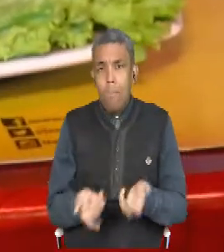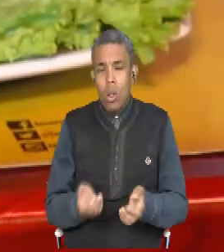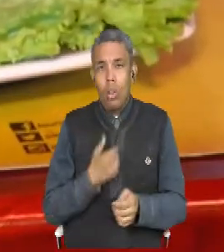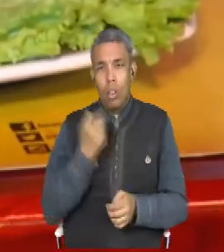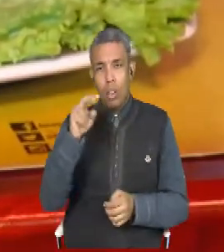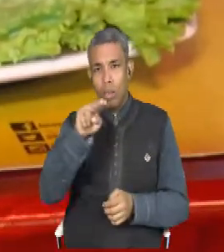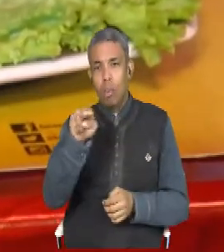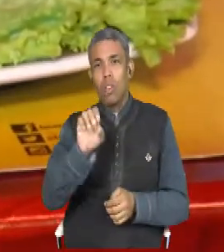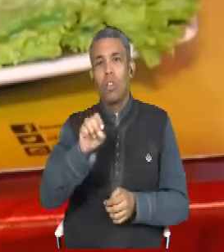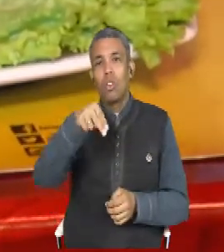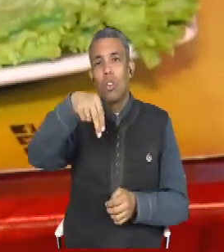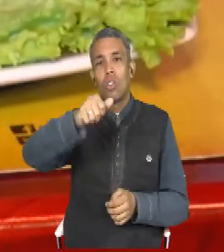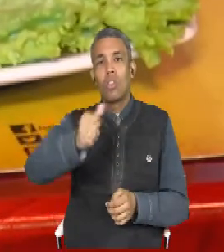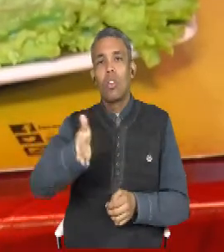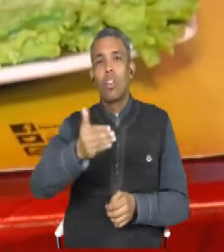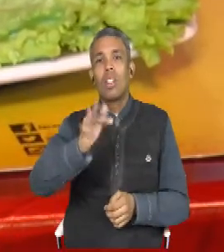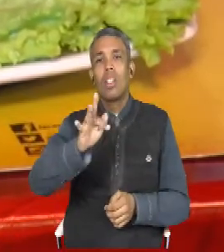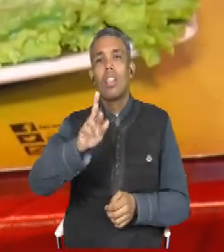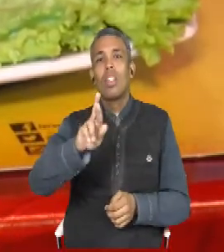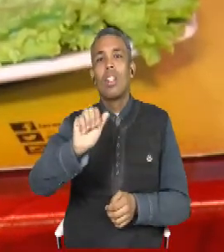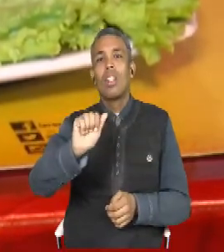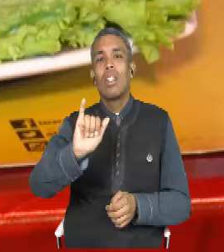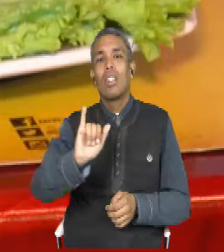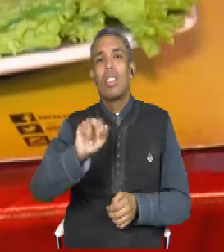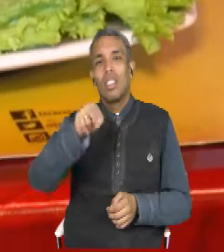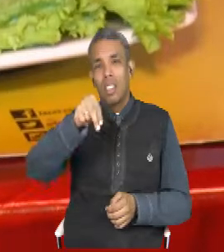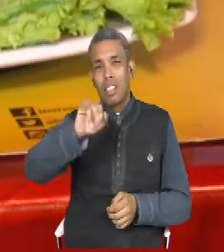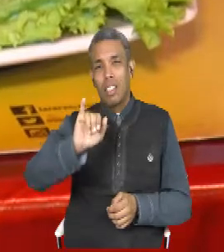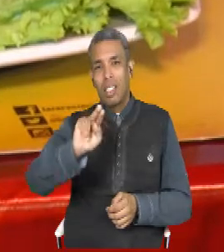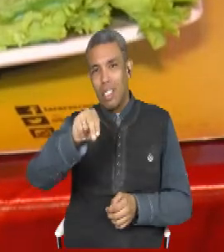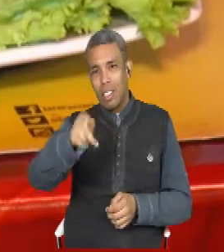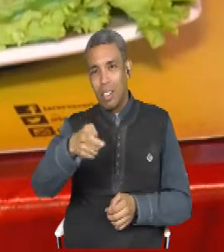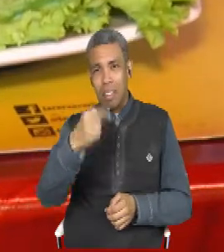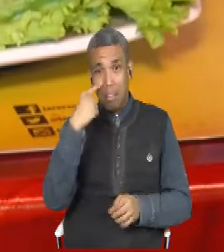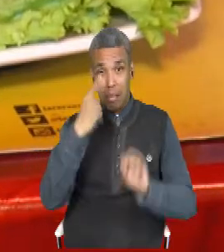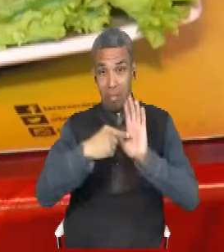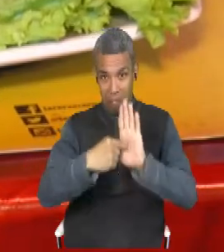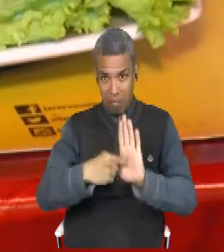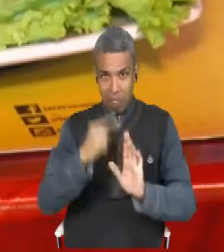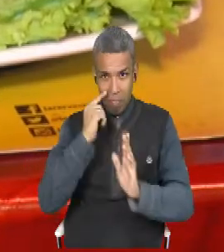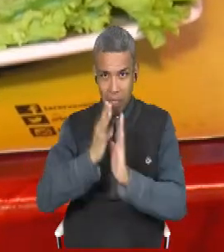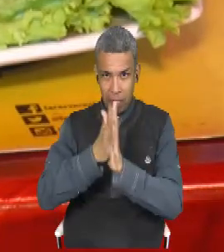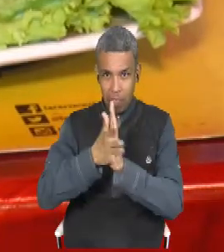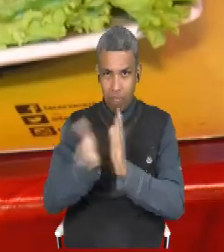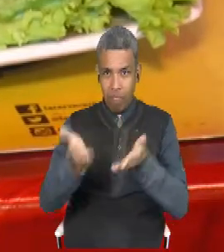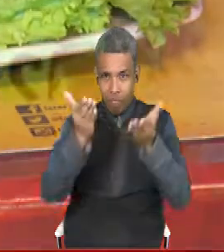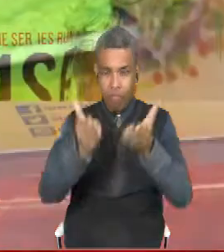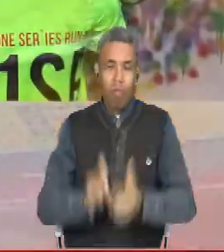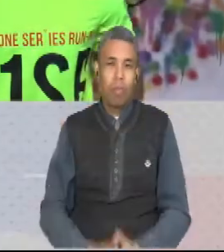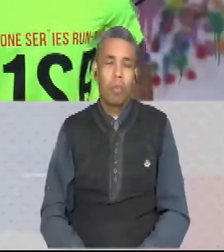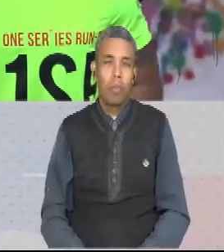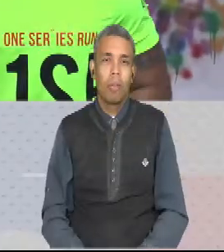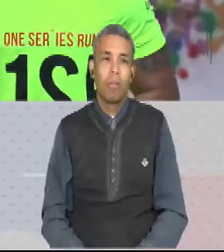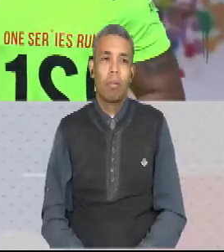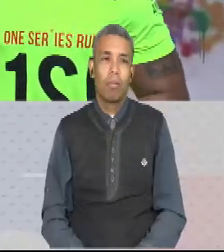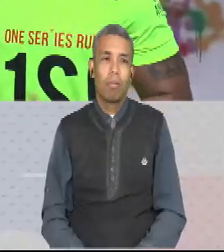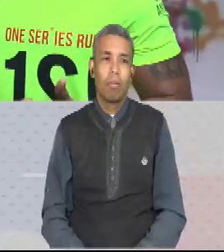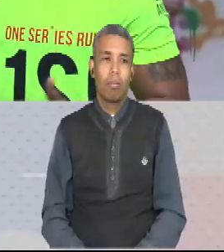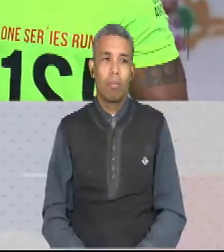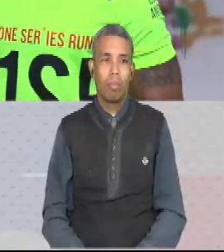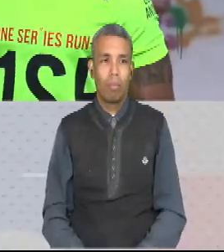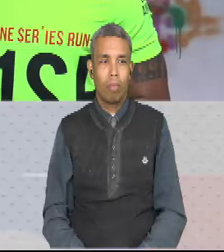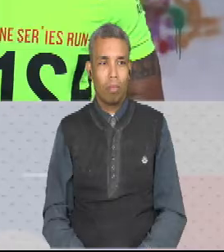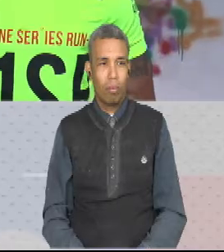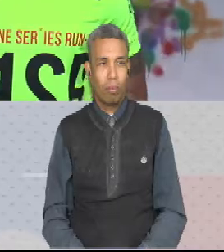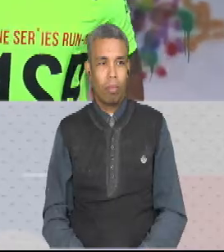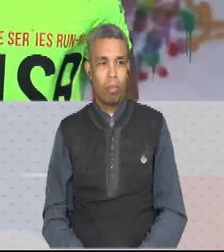la 36. Allí está precisamente Kiara, quien nos trae una nueva rutina de ejercicios. Adelante, Kiara. Hola, buenos días.